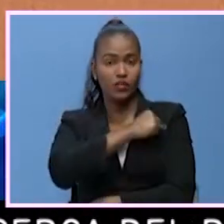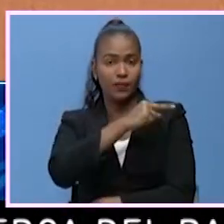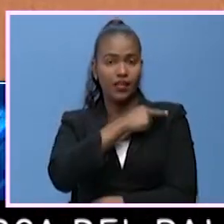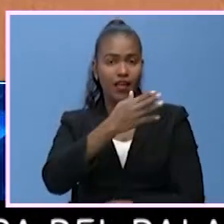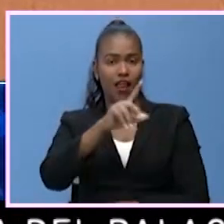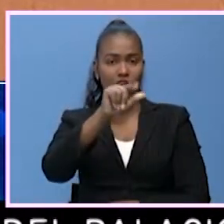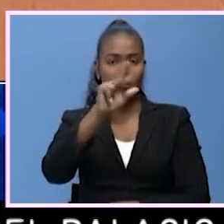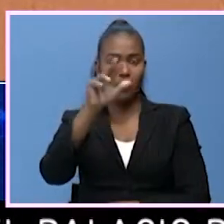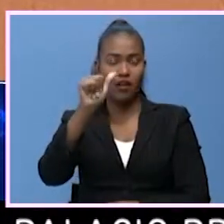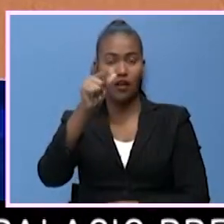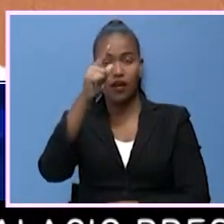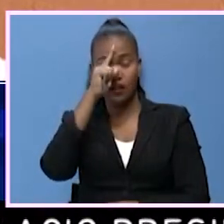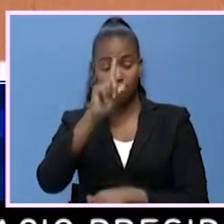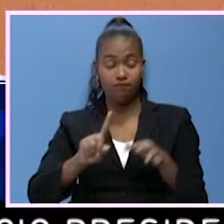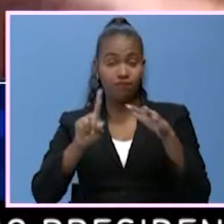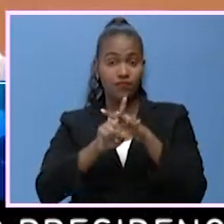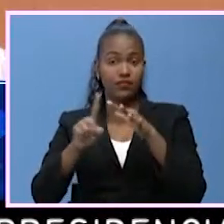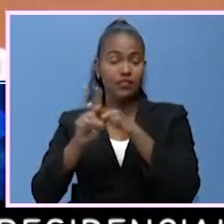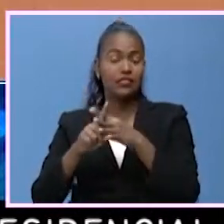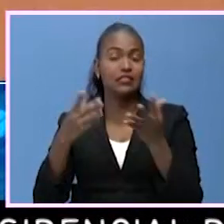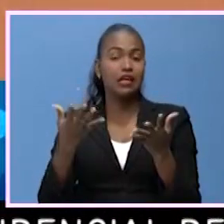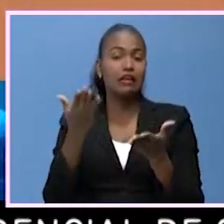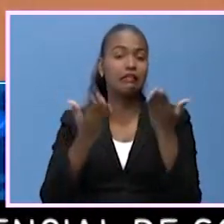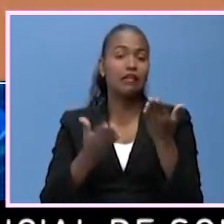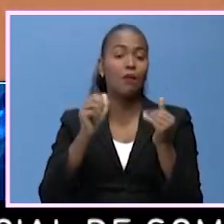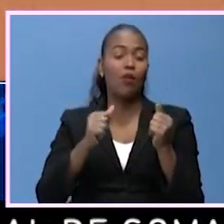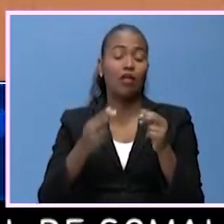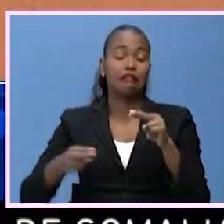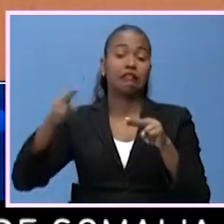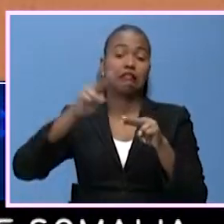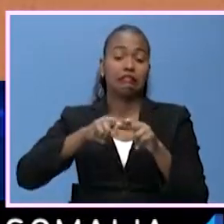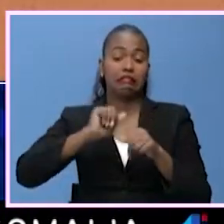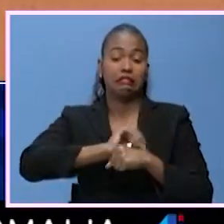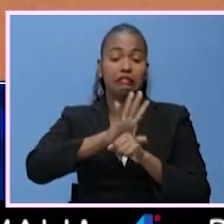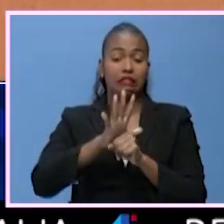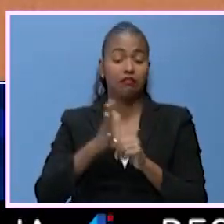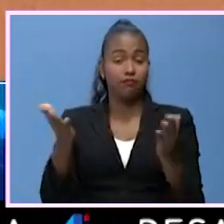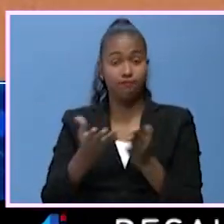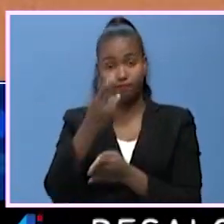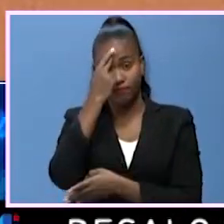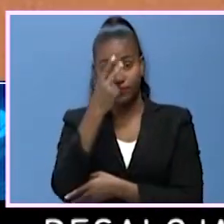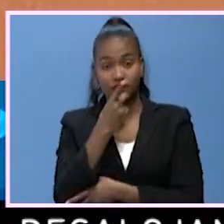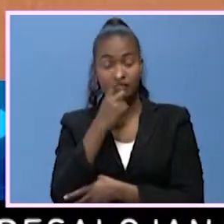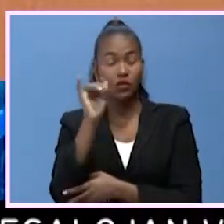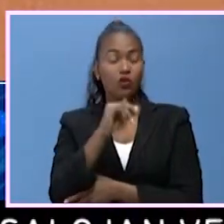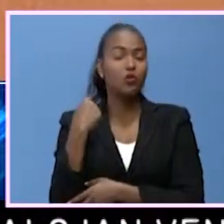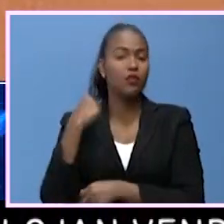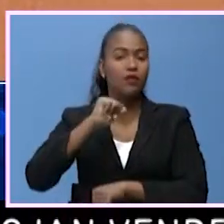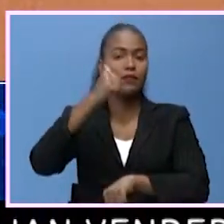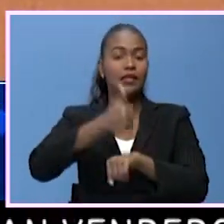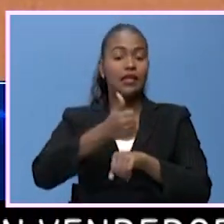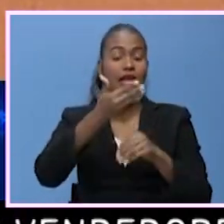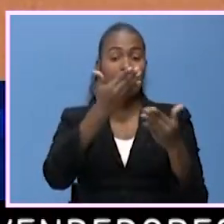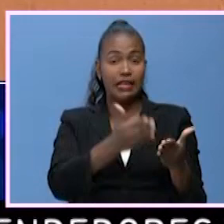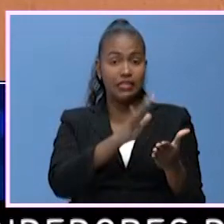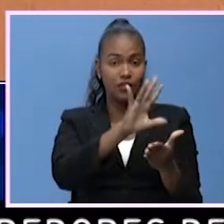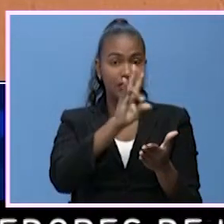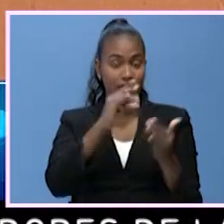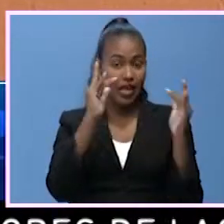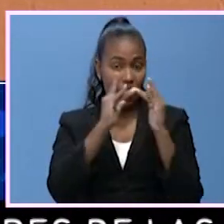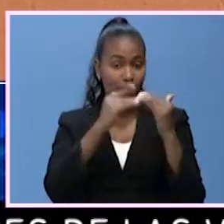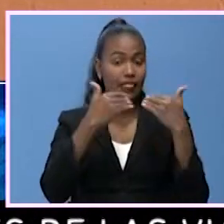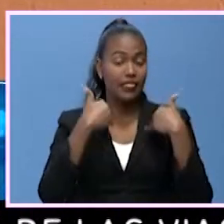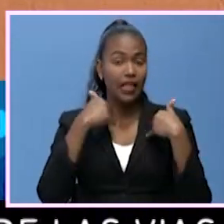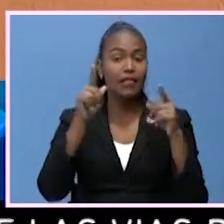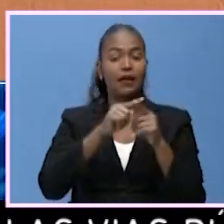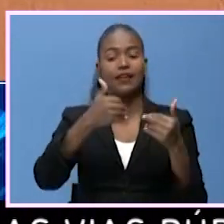por una eventualidad de un posible brote en la población, y hemos habilitado, aparte de 57 camas que